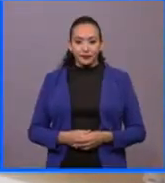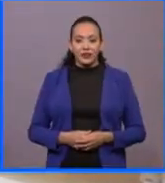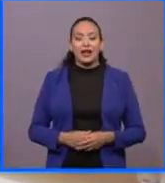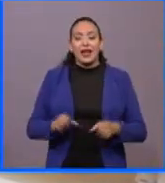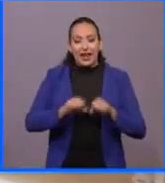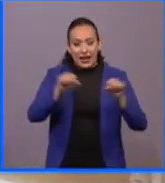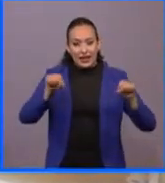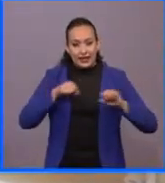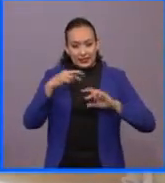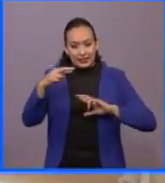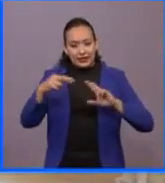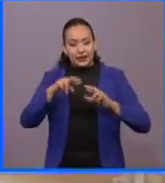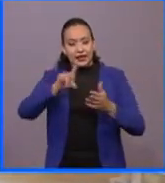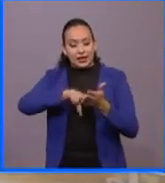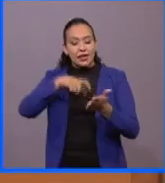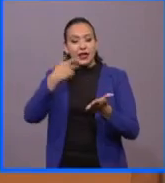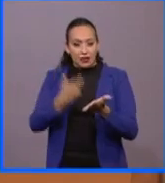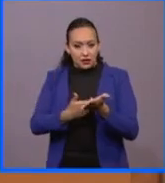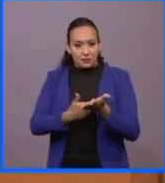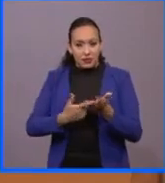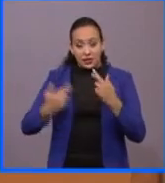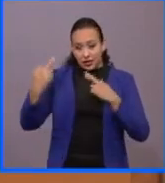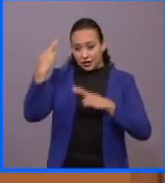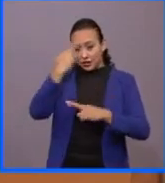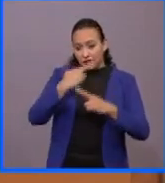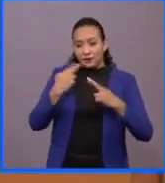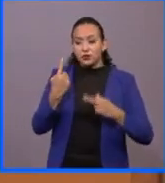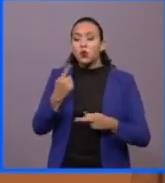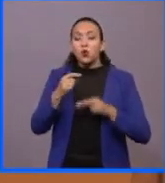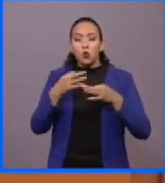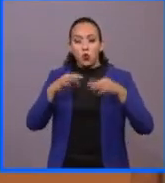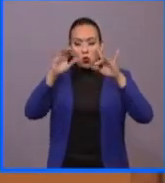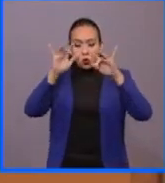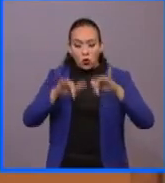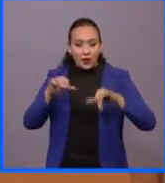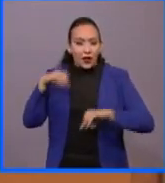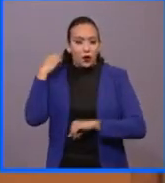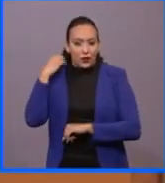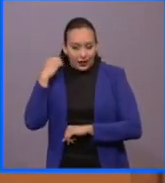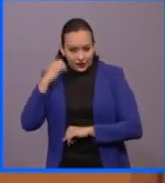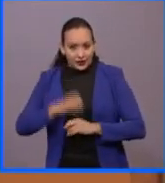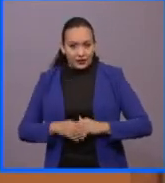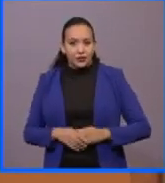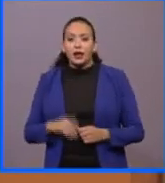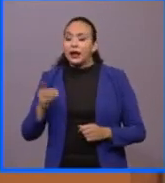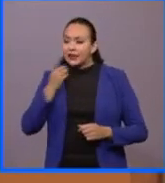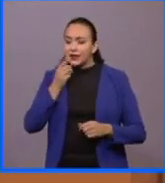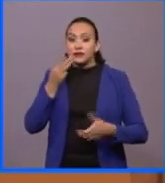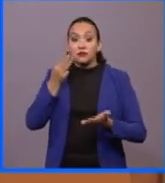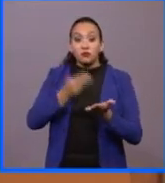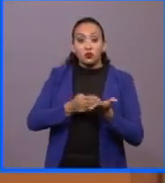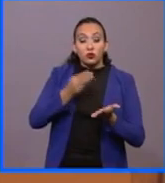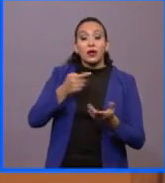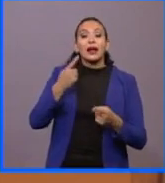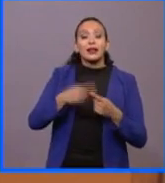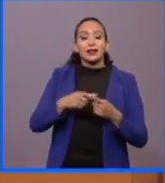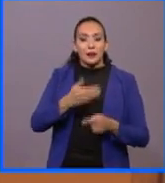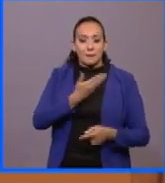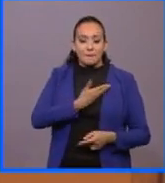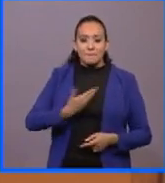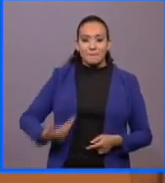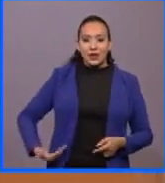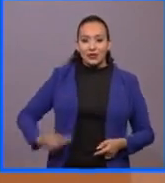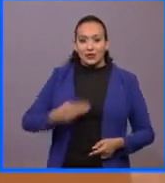La Sala Regional Jalapa revocó parcialmente un acuerdo del Tribunal Electoral de Oaxaca, con el que impuso una multa al presidente municipal